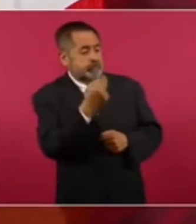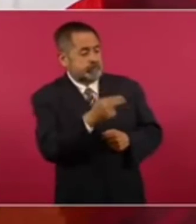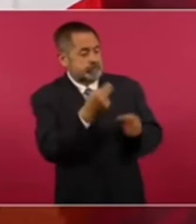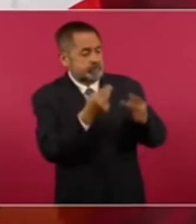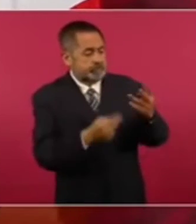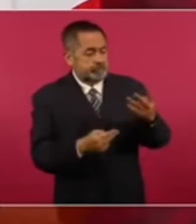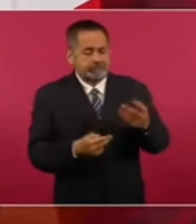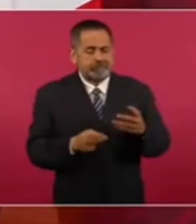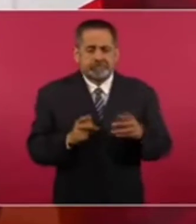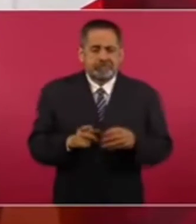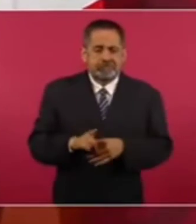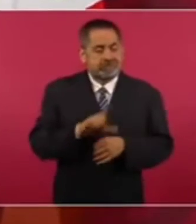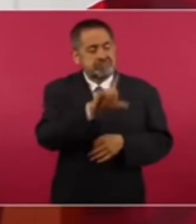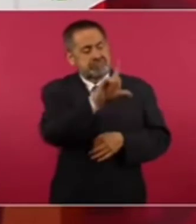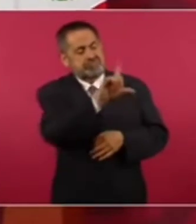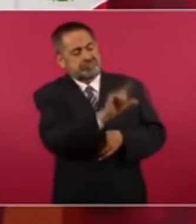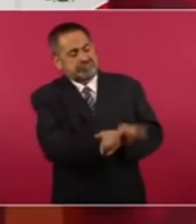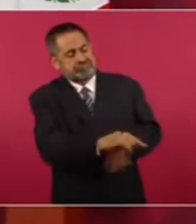humillando.